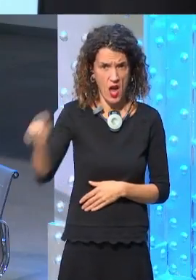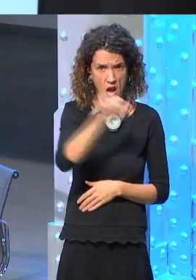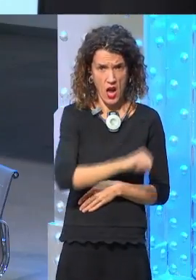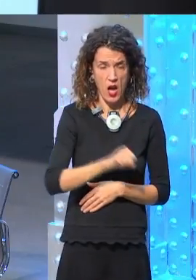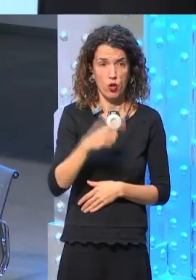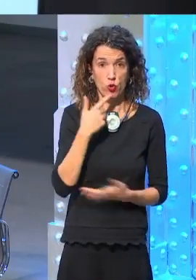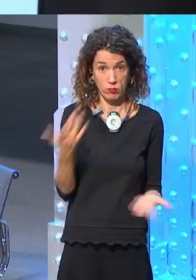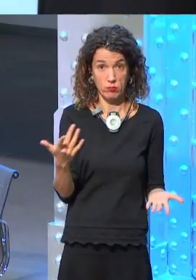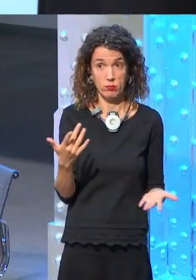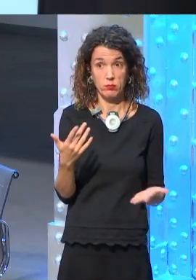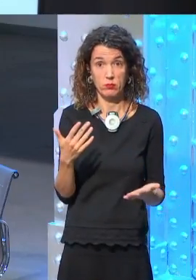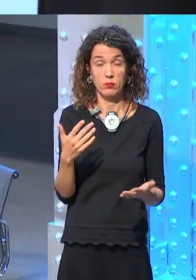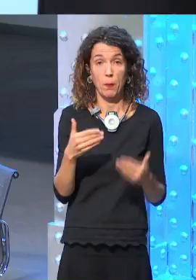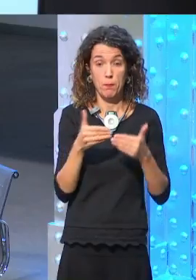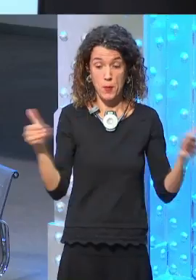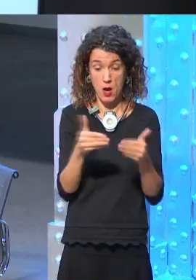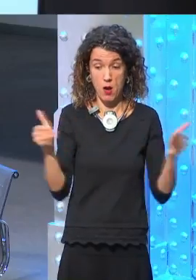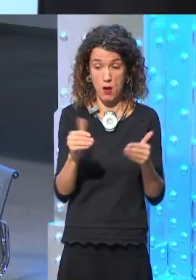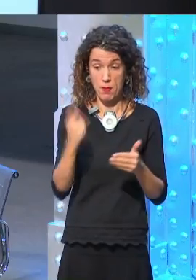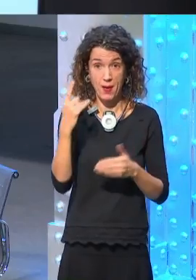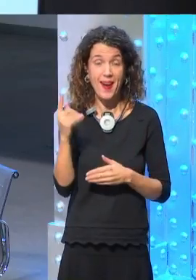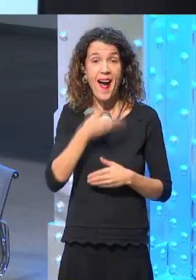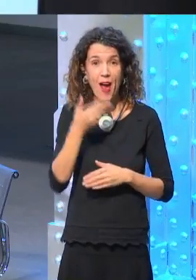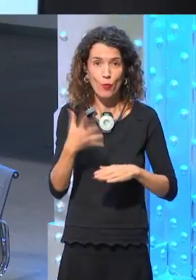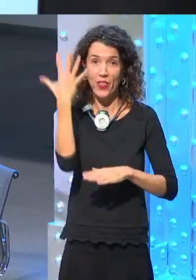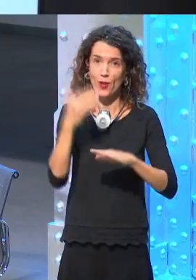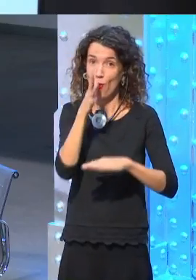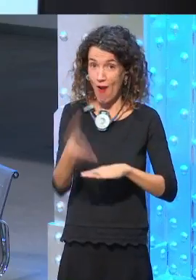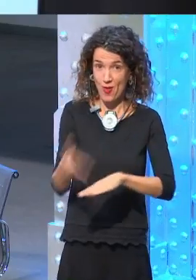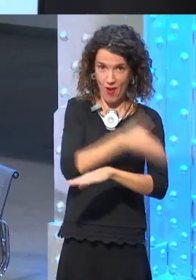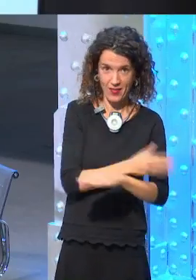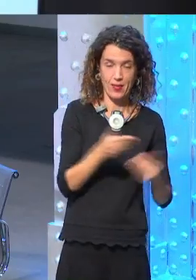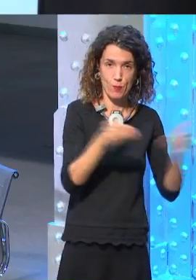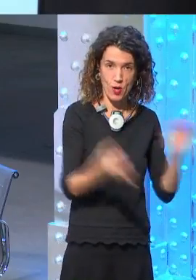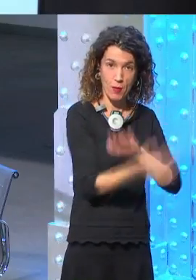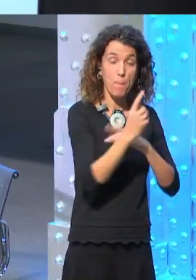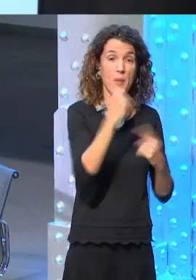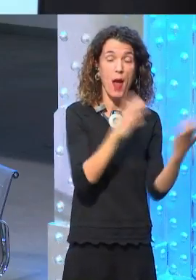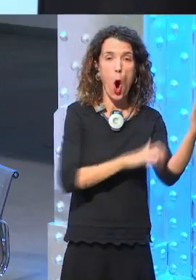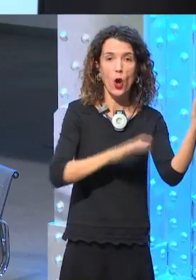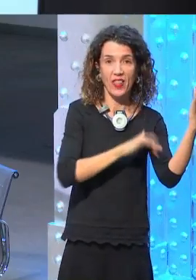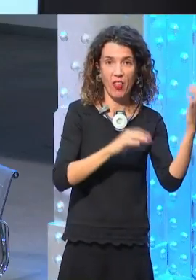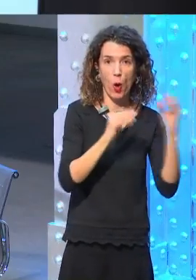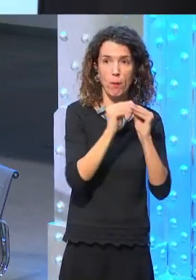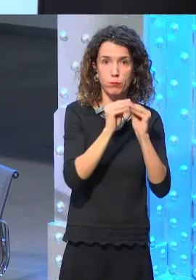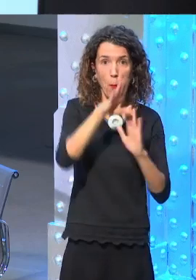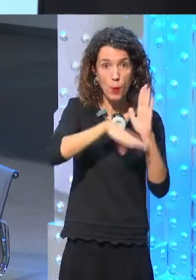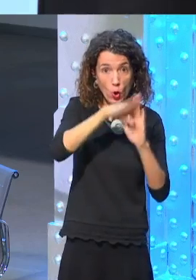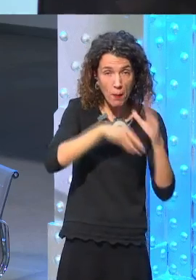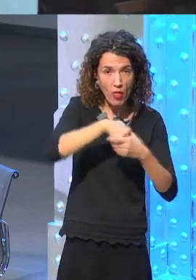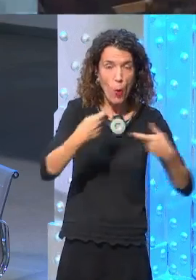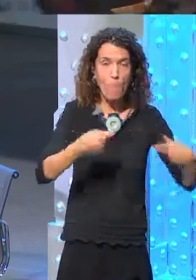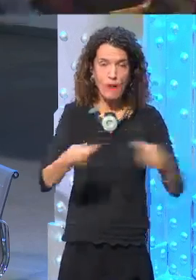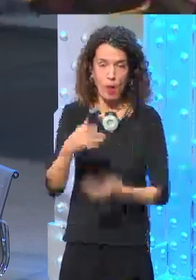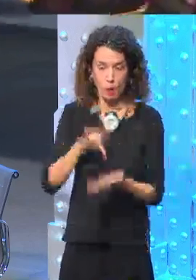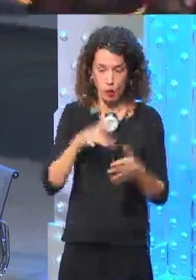Ocurrió 5 años antes del primer iPhone y era el primer ordenador programable que había en el mercado